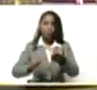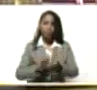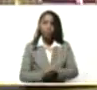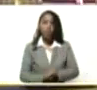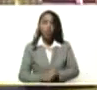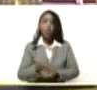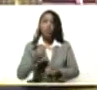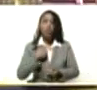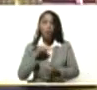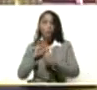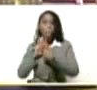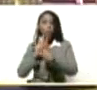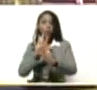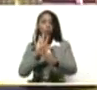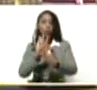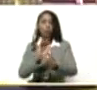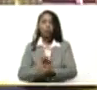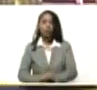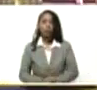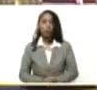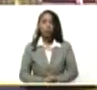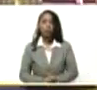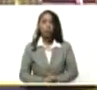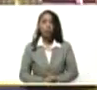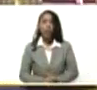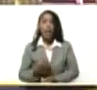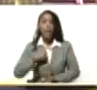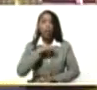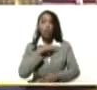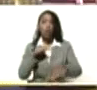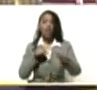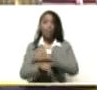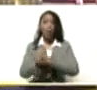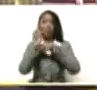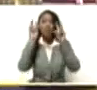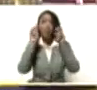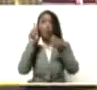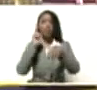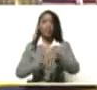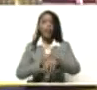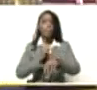Yo planteo que hemos entrado en una nueva época.